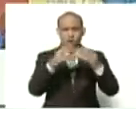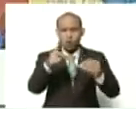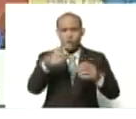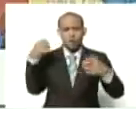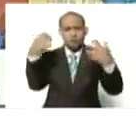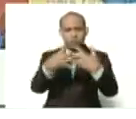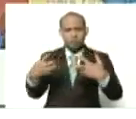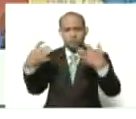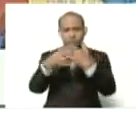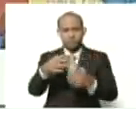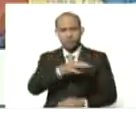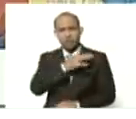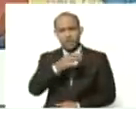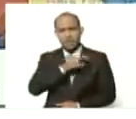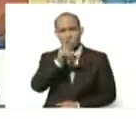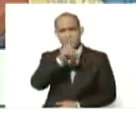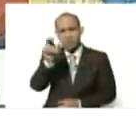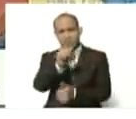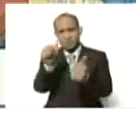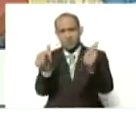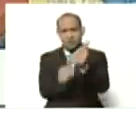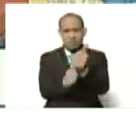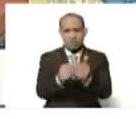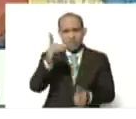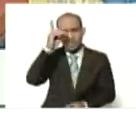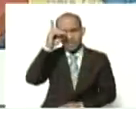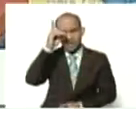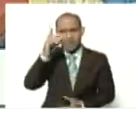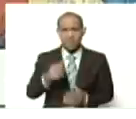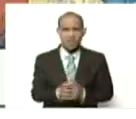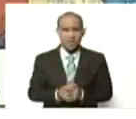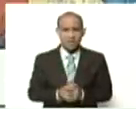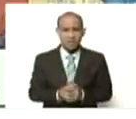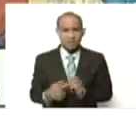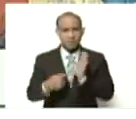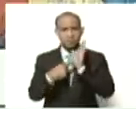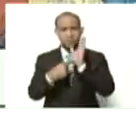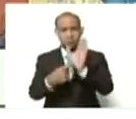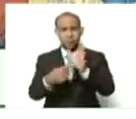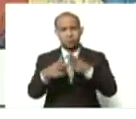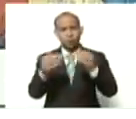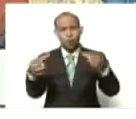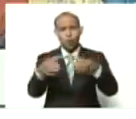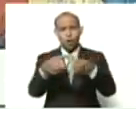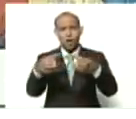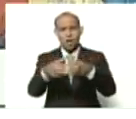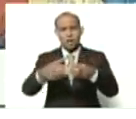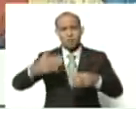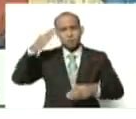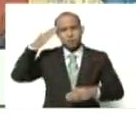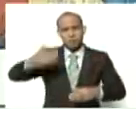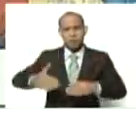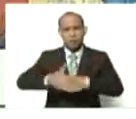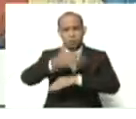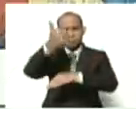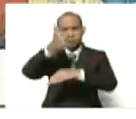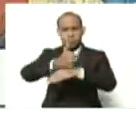batalla. Señora vicepresidenta, fue protagonista nuestra vicepresidenta y todo el equipo del alto mando político militar.